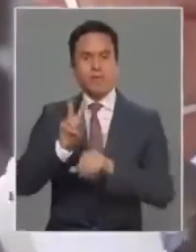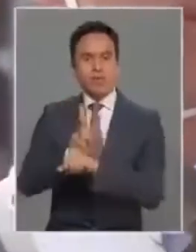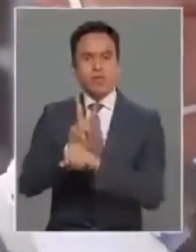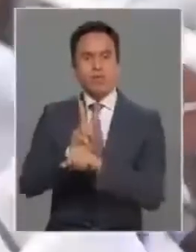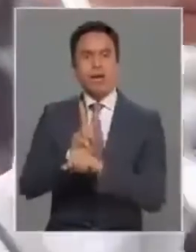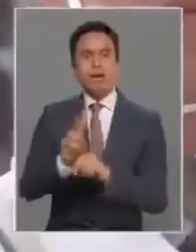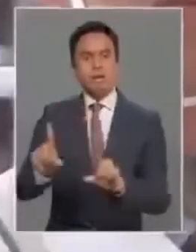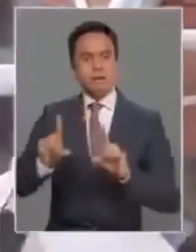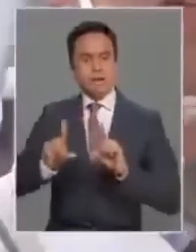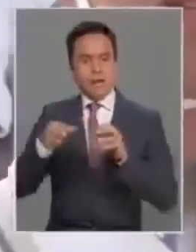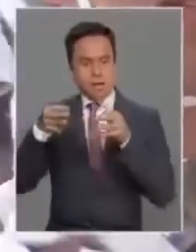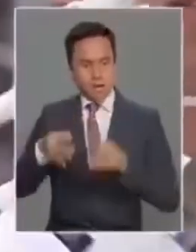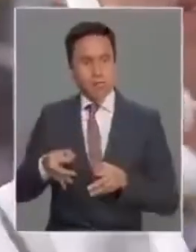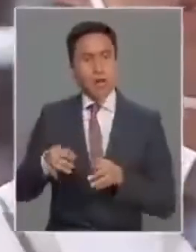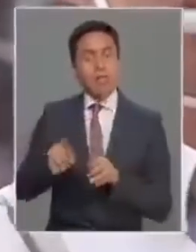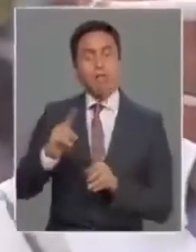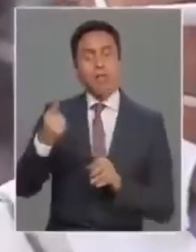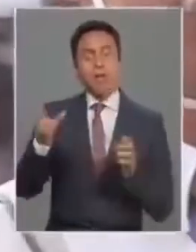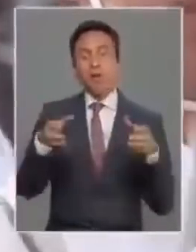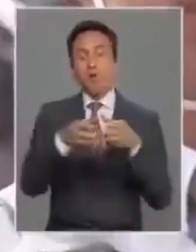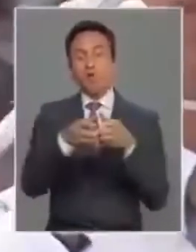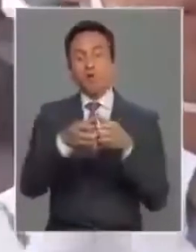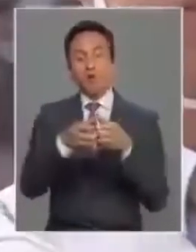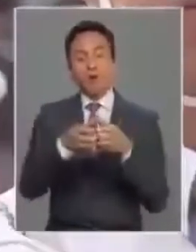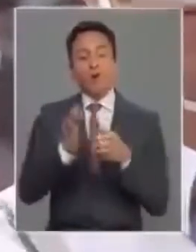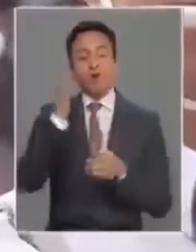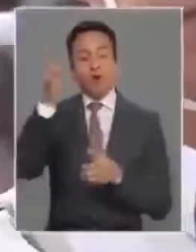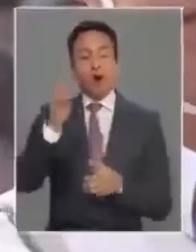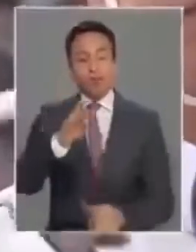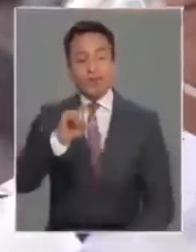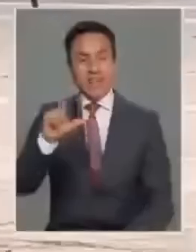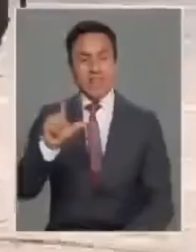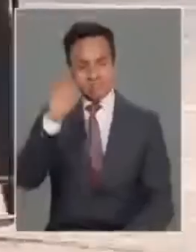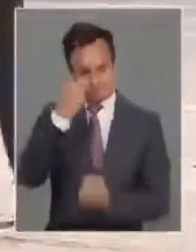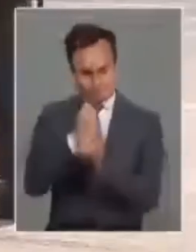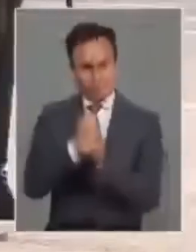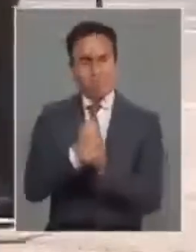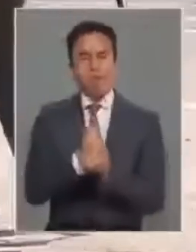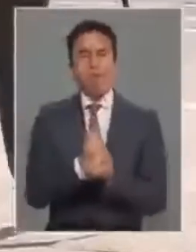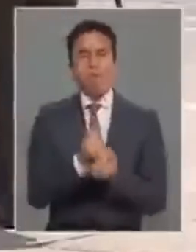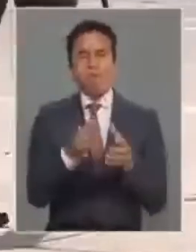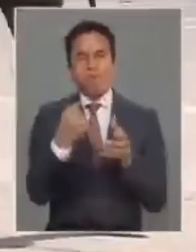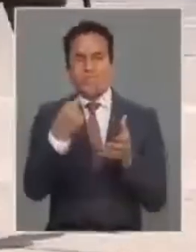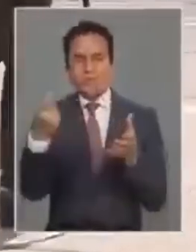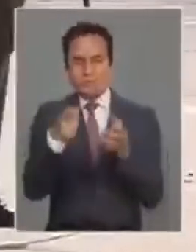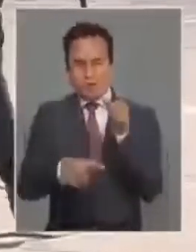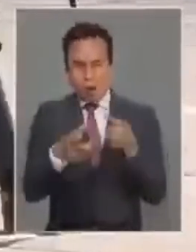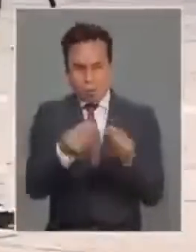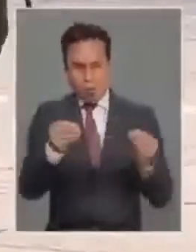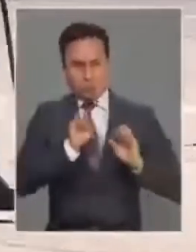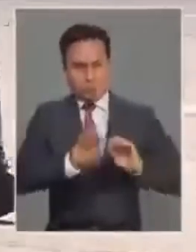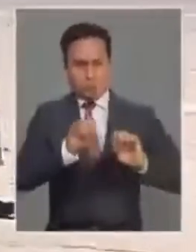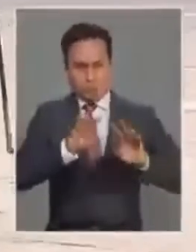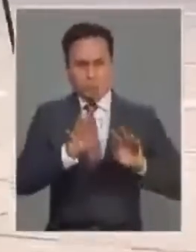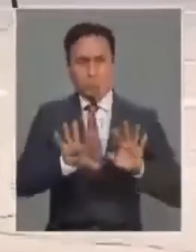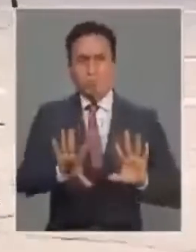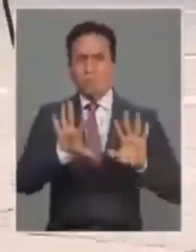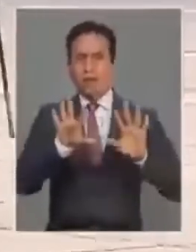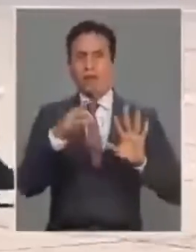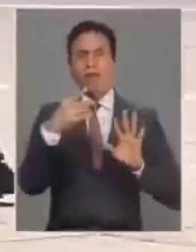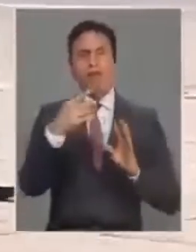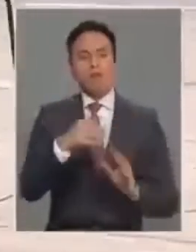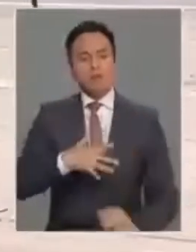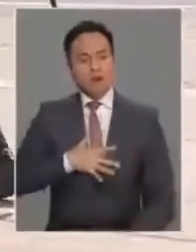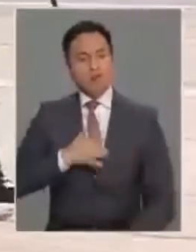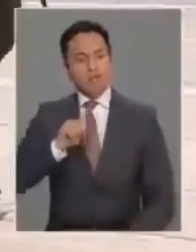pregrado. Y desde su primer curso de aspirantes oficiales ha formado a más de un centenar de promociones que destacan por su